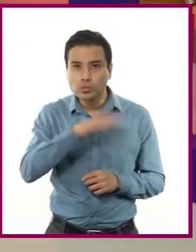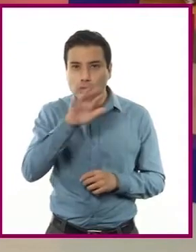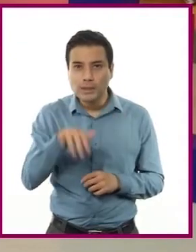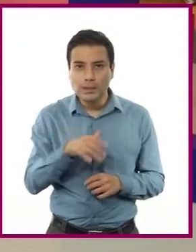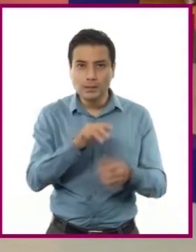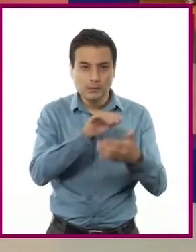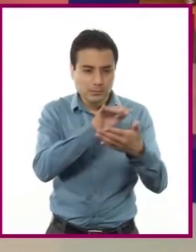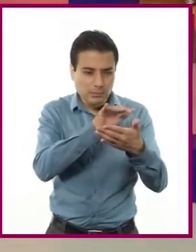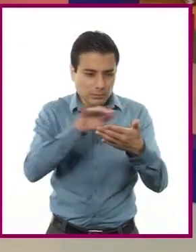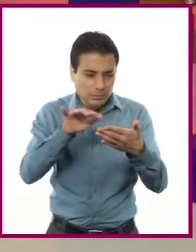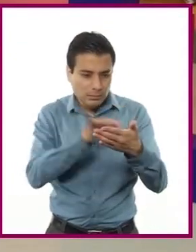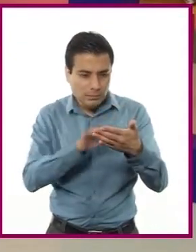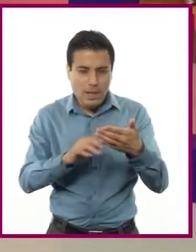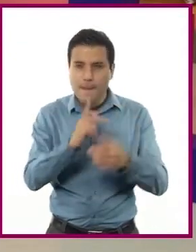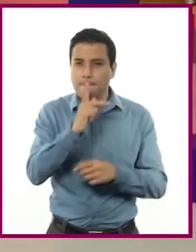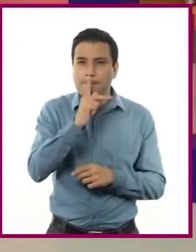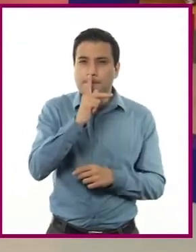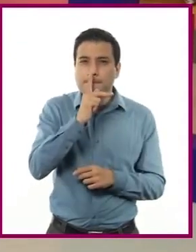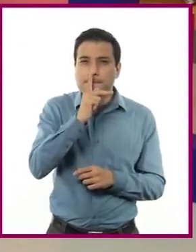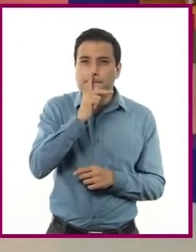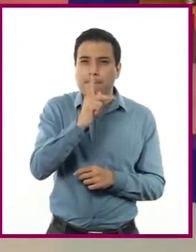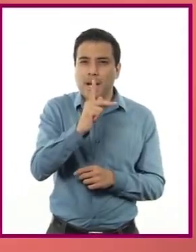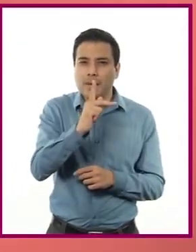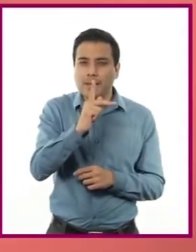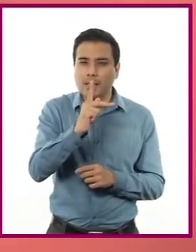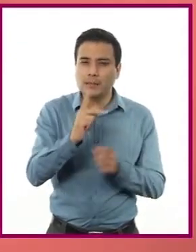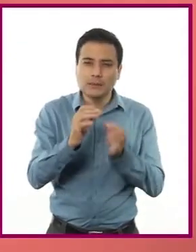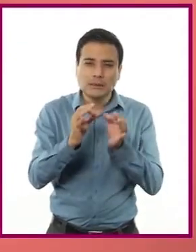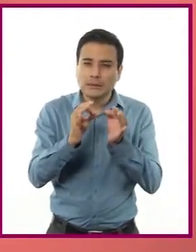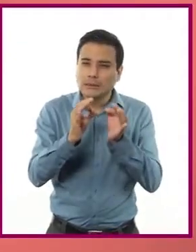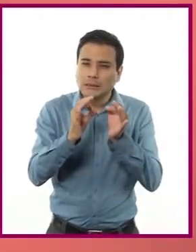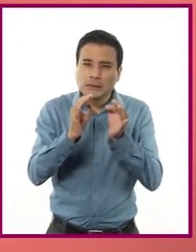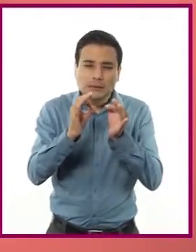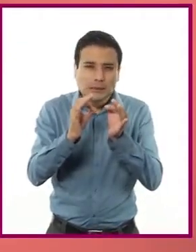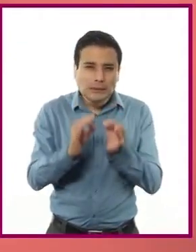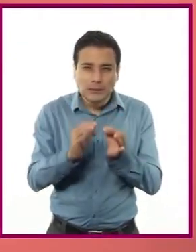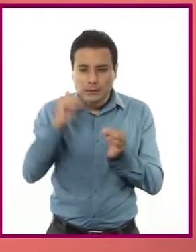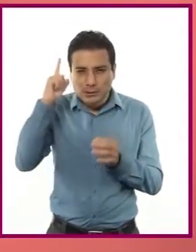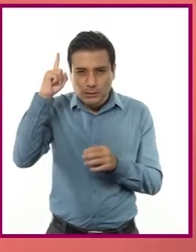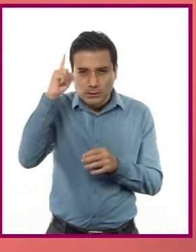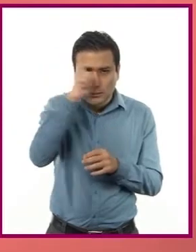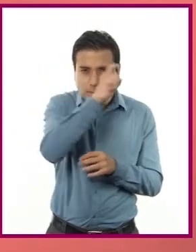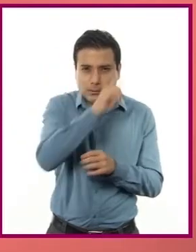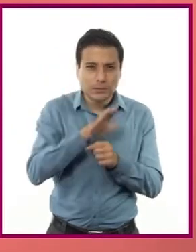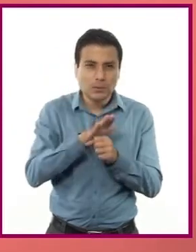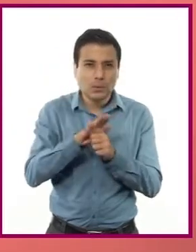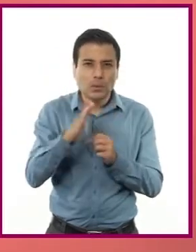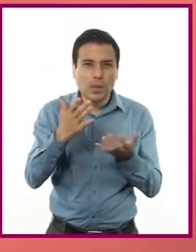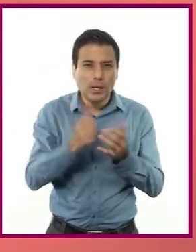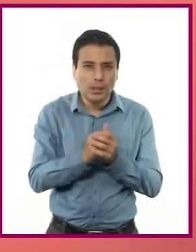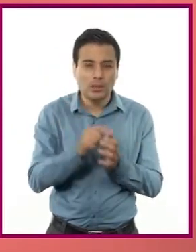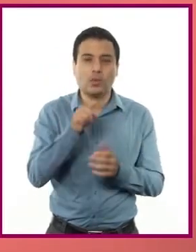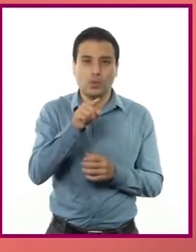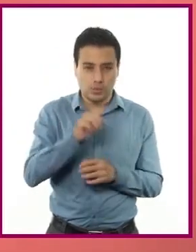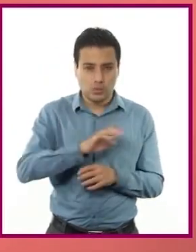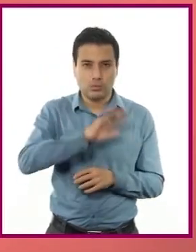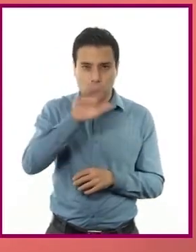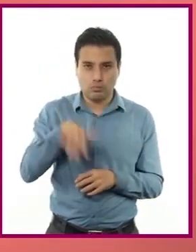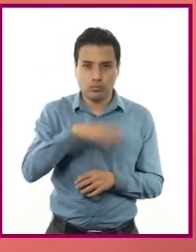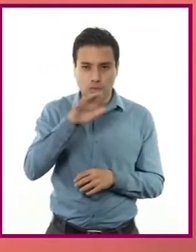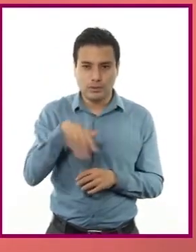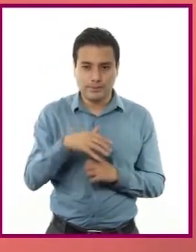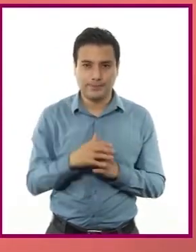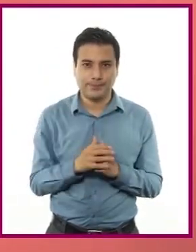o el tema las palabras que pueden resultar complicadas para el lector y que sería